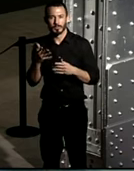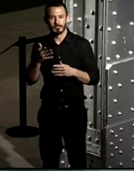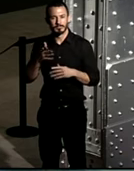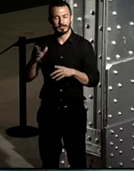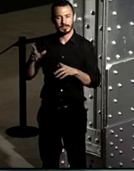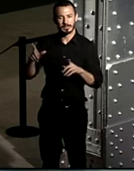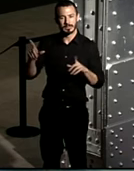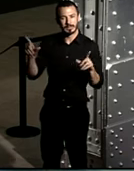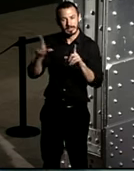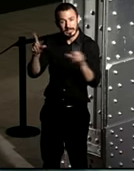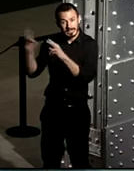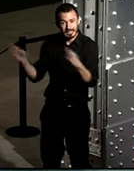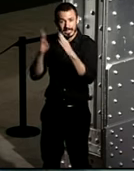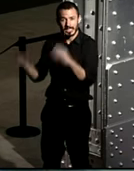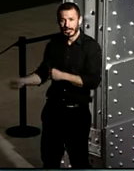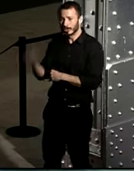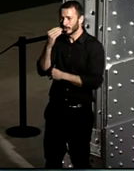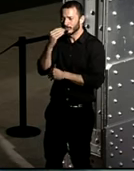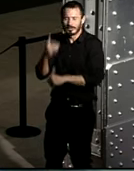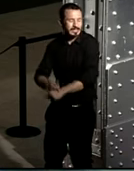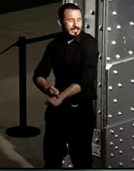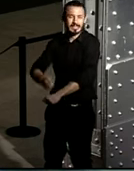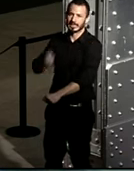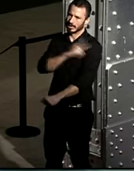sobredimensión del consumo de series de televisión.